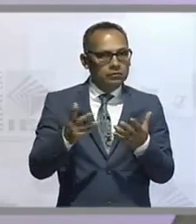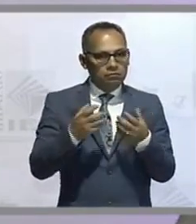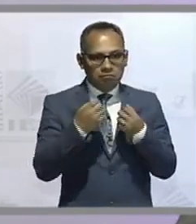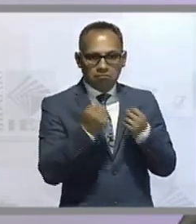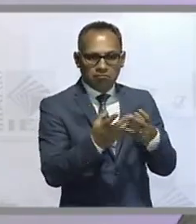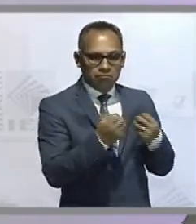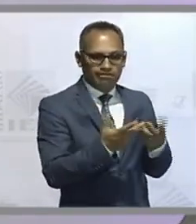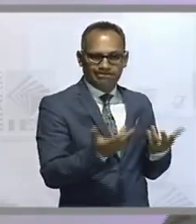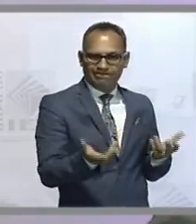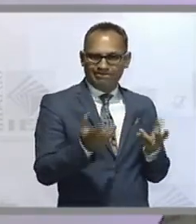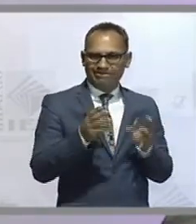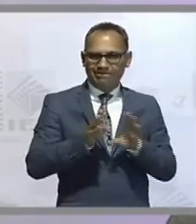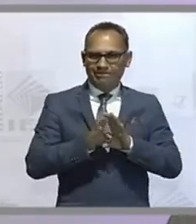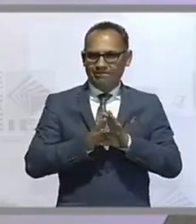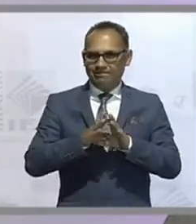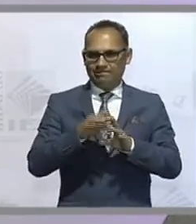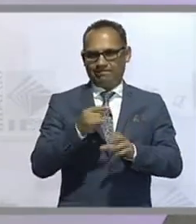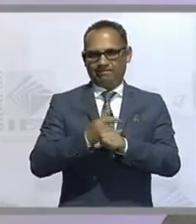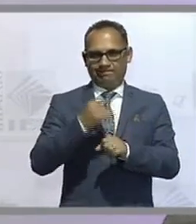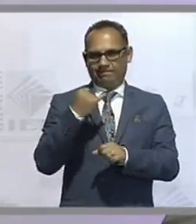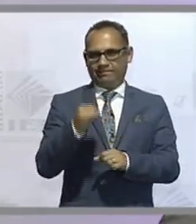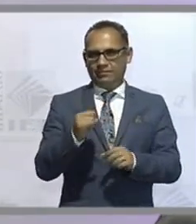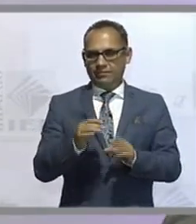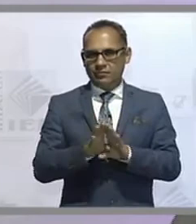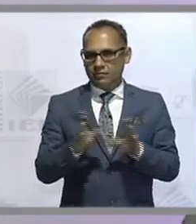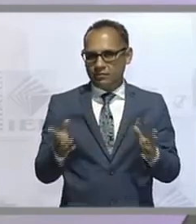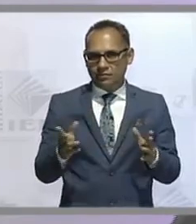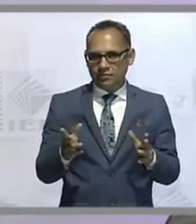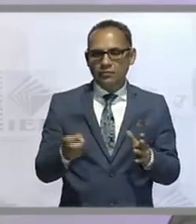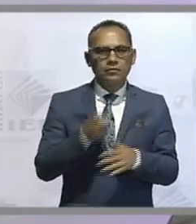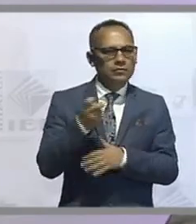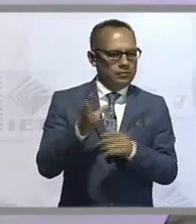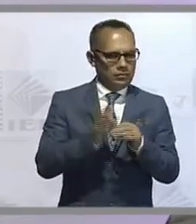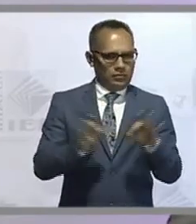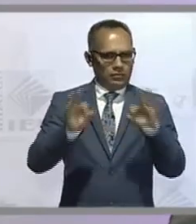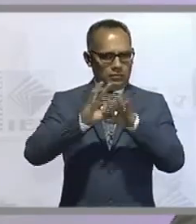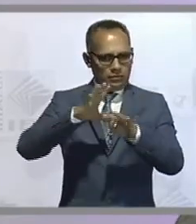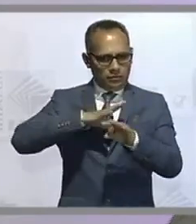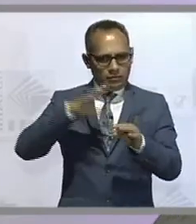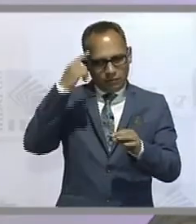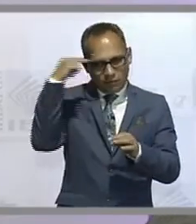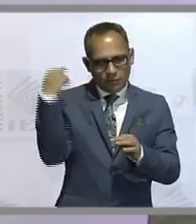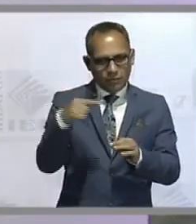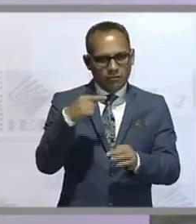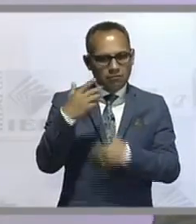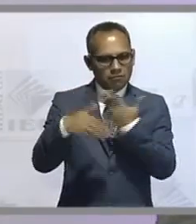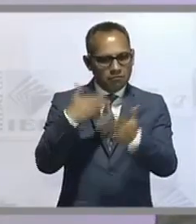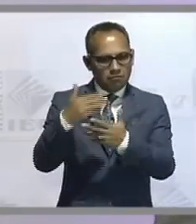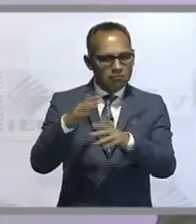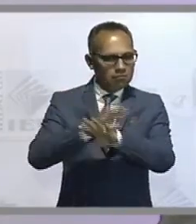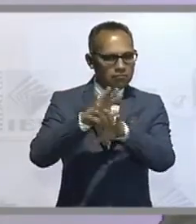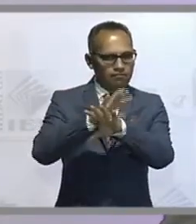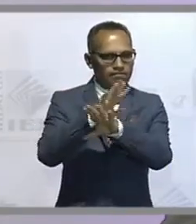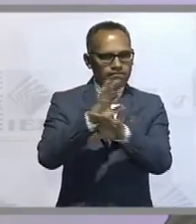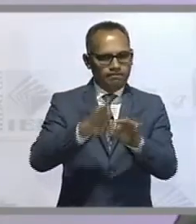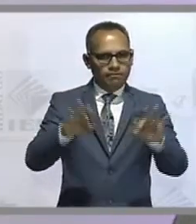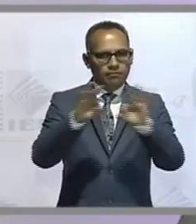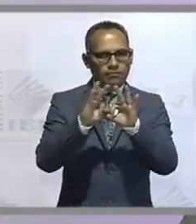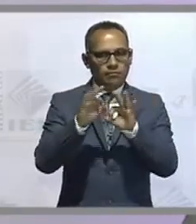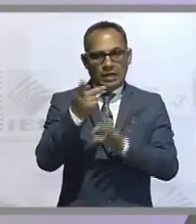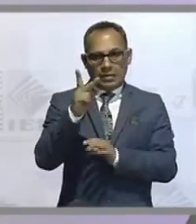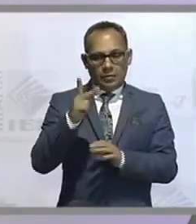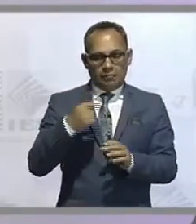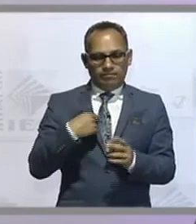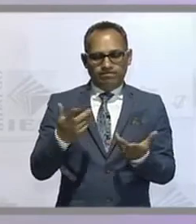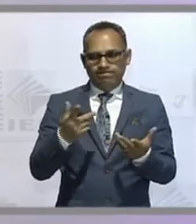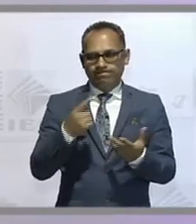a lo que desempeña las funciones que vienen desempeñando pues tenemos que cambiar muchas cosas también no es posible que nada más hablemos